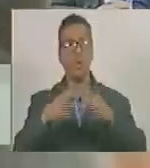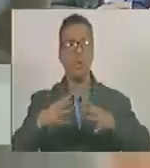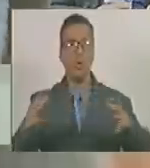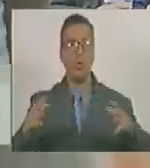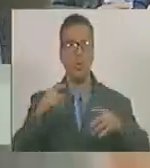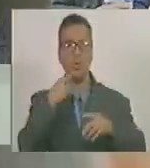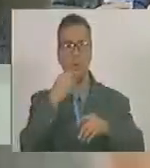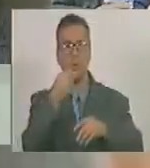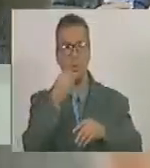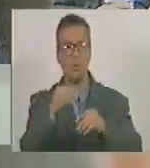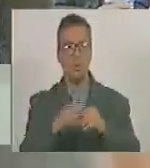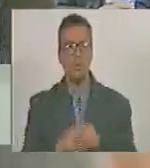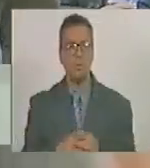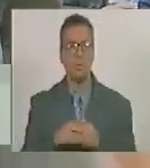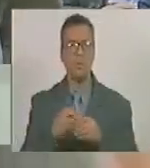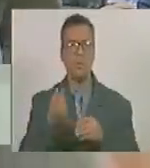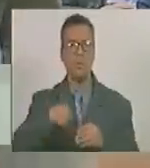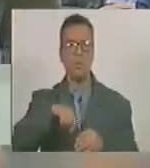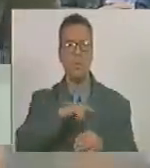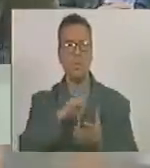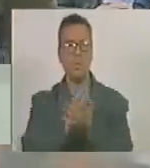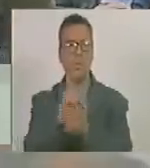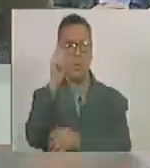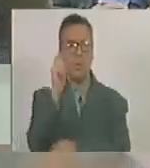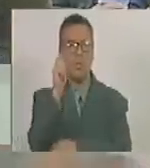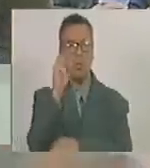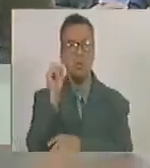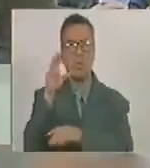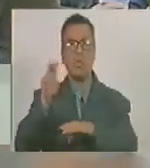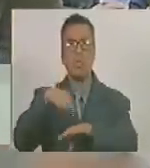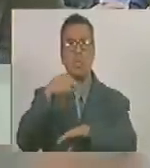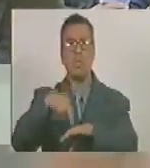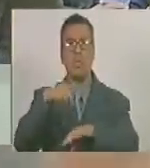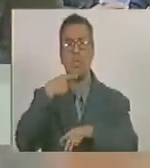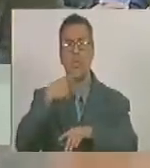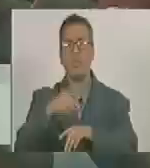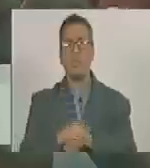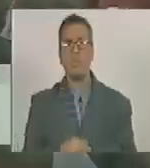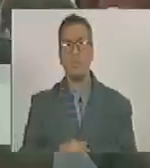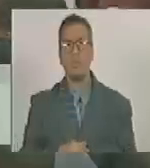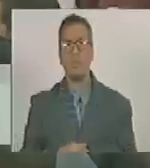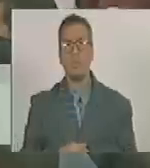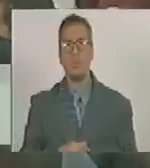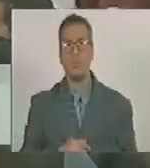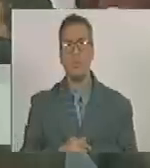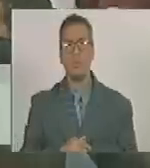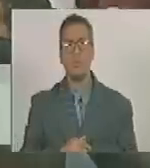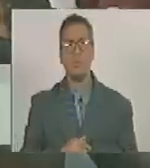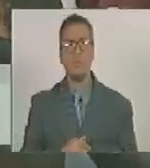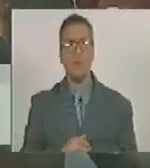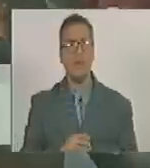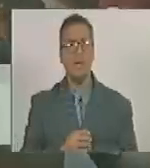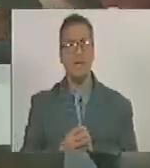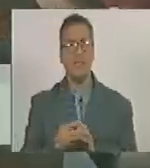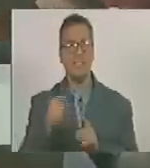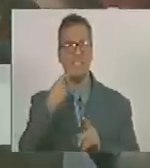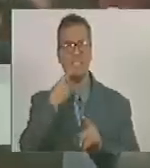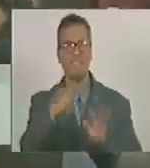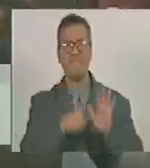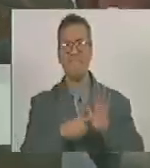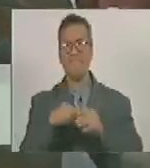le decían a nuestro amigo el diputado Alessandrello, Giuseppe, mangiati tutta la pasta asciutta, eso también me lo decían